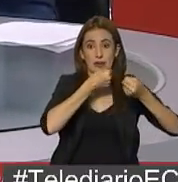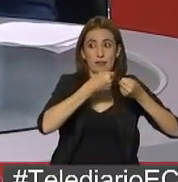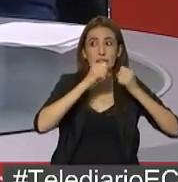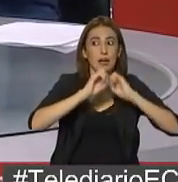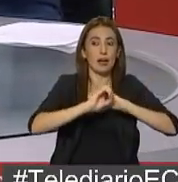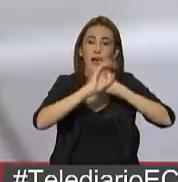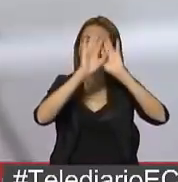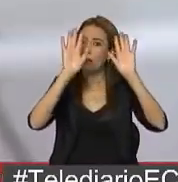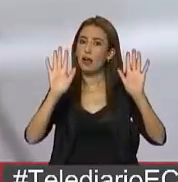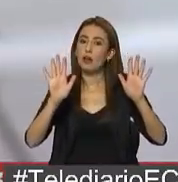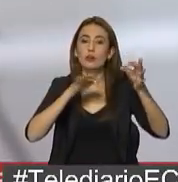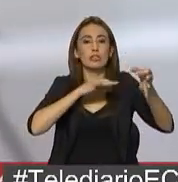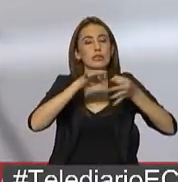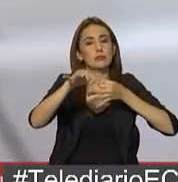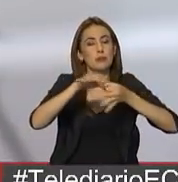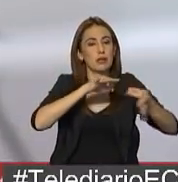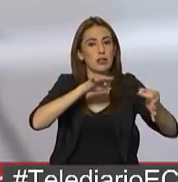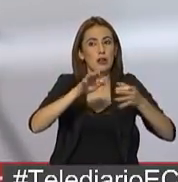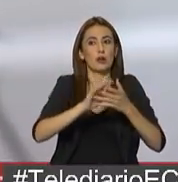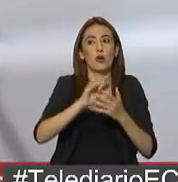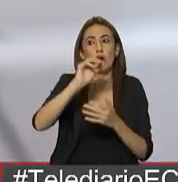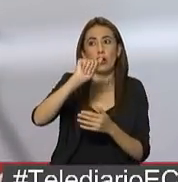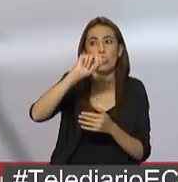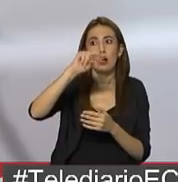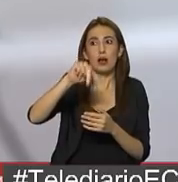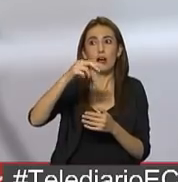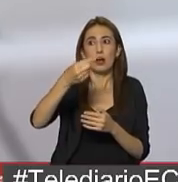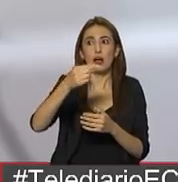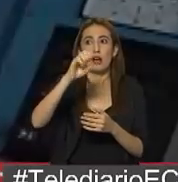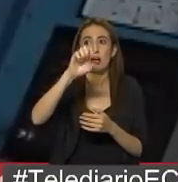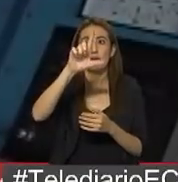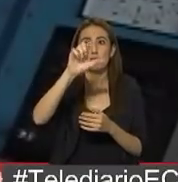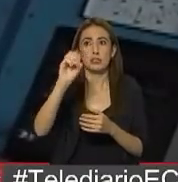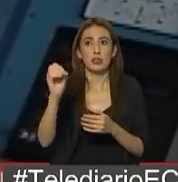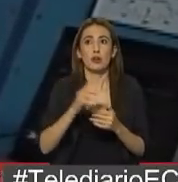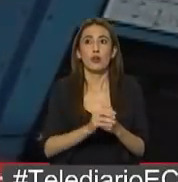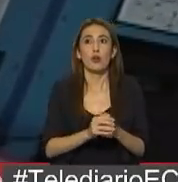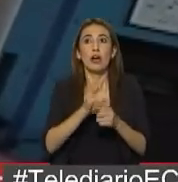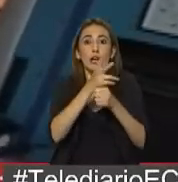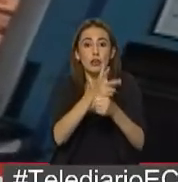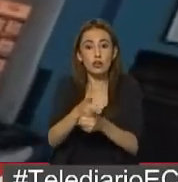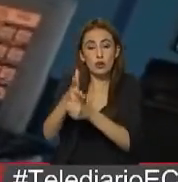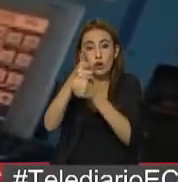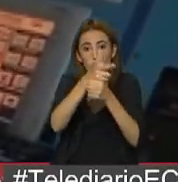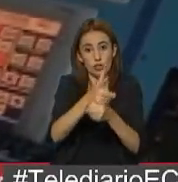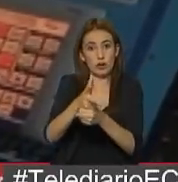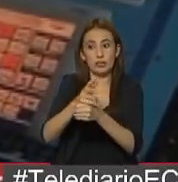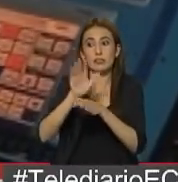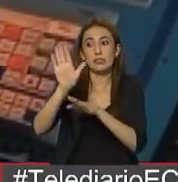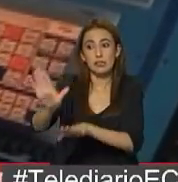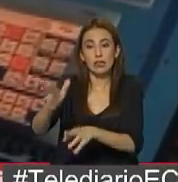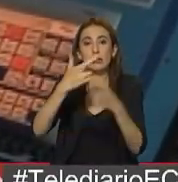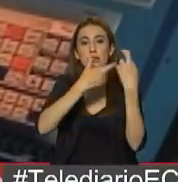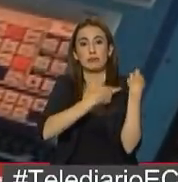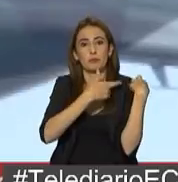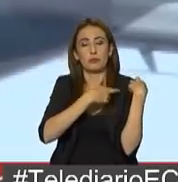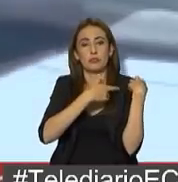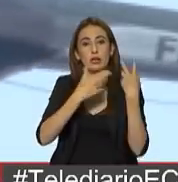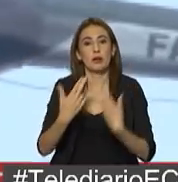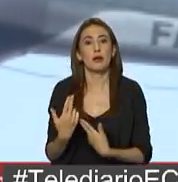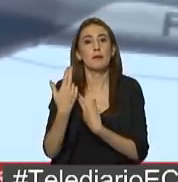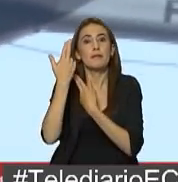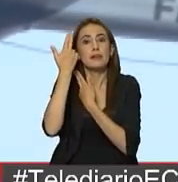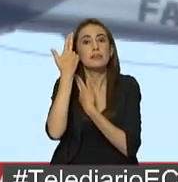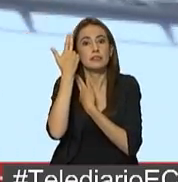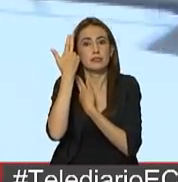director general de Aviación Civil, Ángelo Acosta, asegura lo contrario, que los radares primarios están a cargo de la Fuerza Aérea Ecuatoriana.